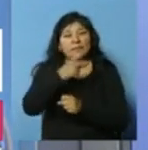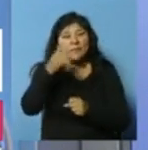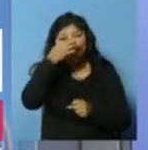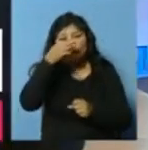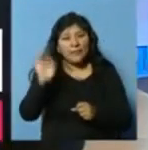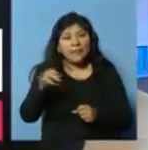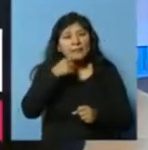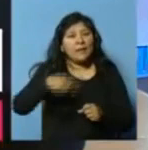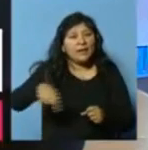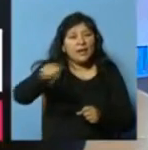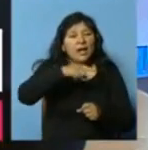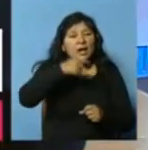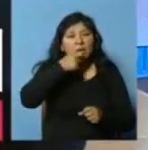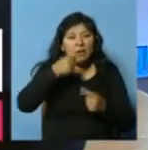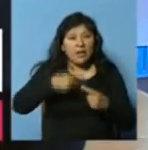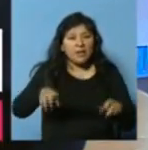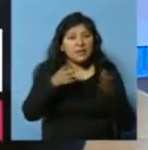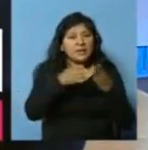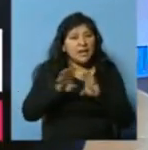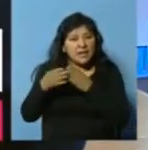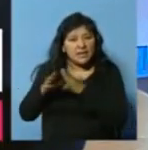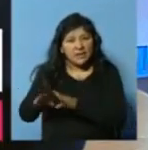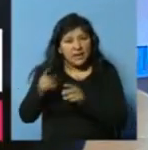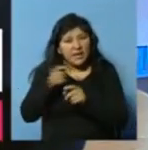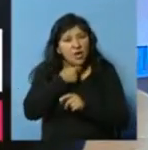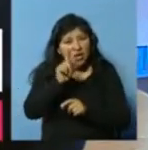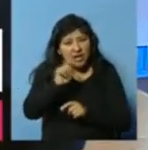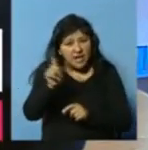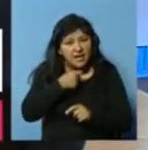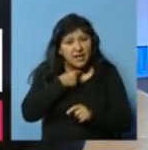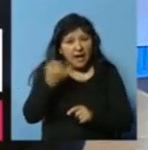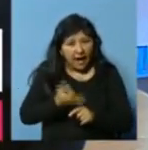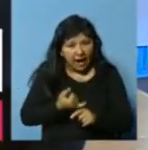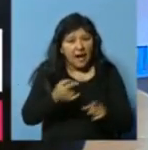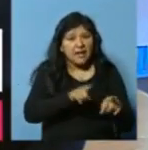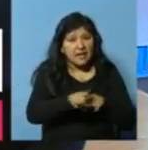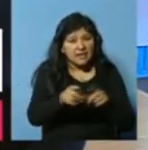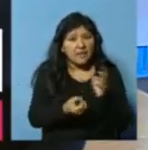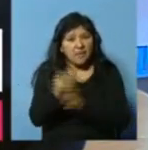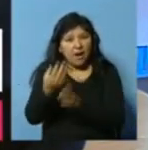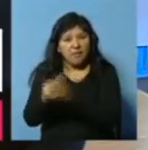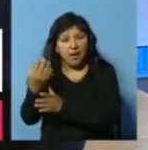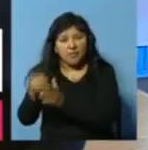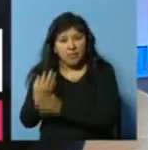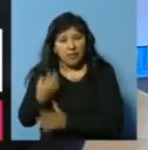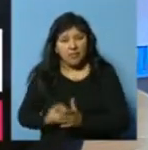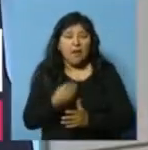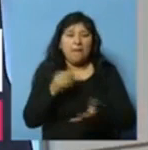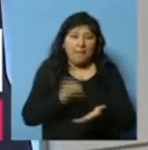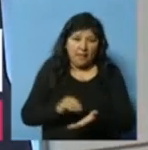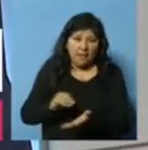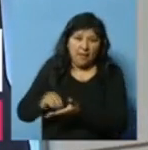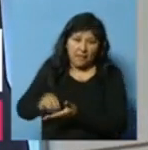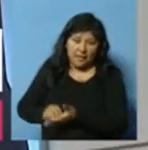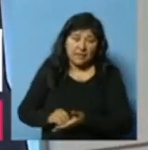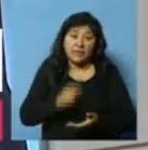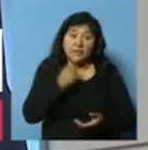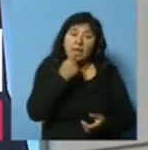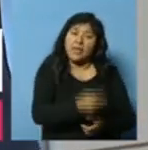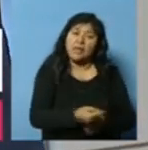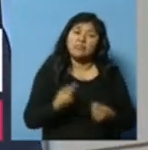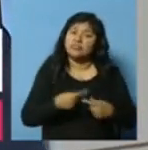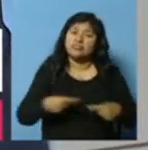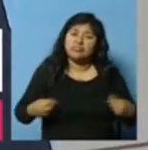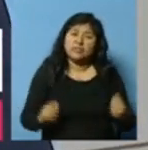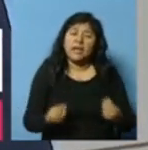se refiere hay realmente más oferta educativa en el nivel superior qué va a pasar con aceites que muchos dicen